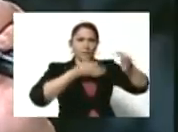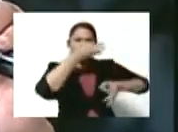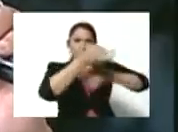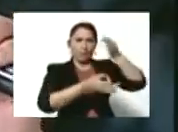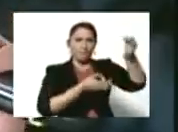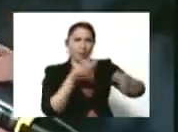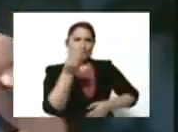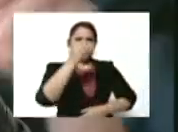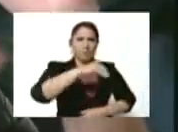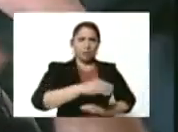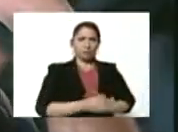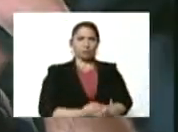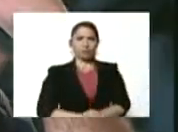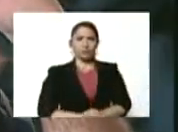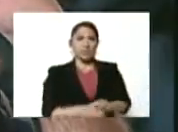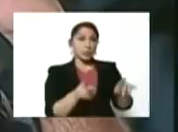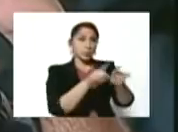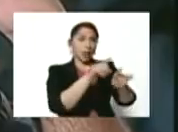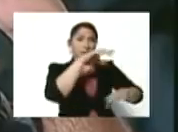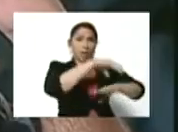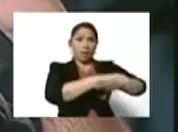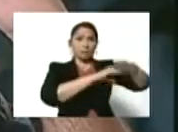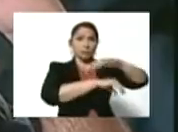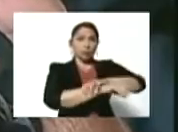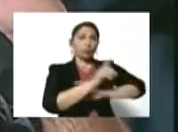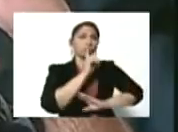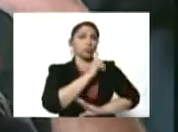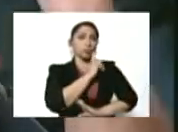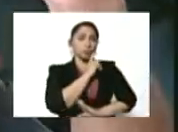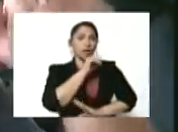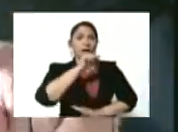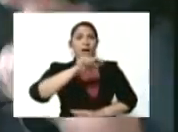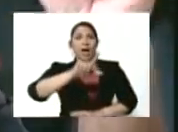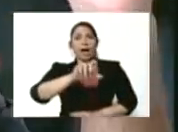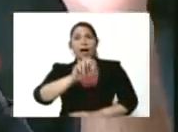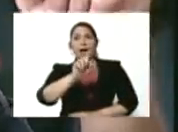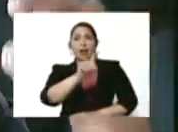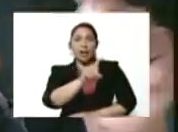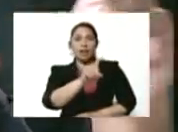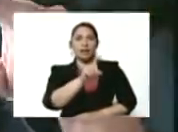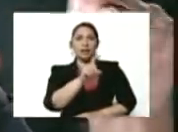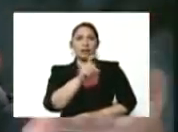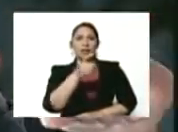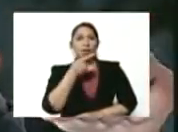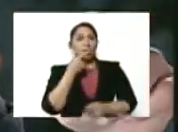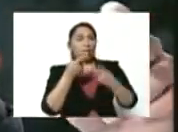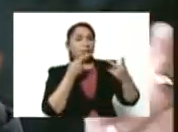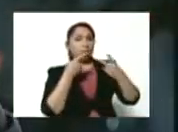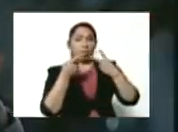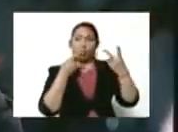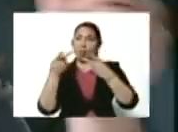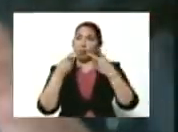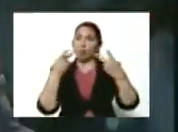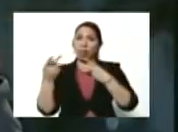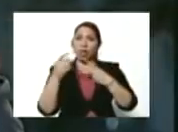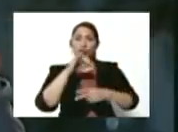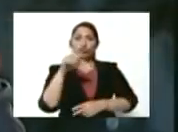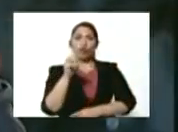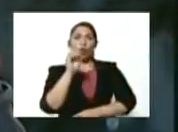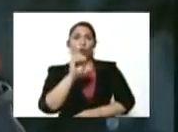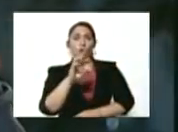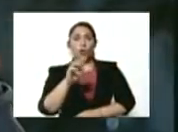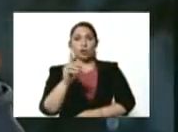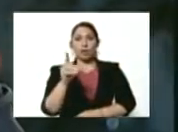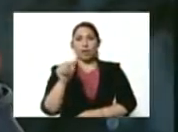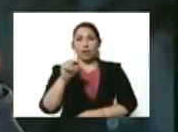Y coincide con la captura de la llamada alias Alex, que fue la traductora de Jordan Goodrow, de la empresa Silvercorp, con